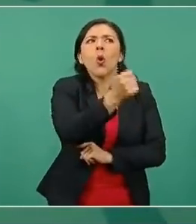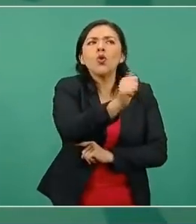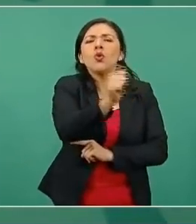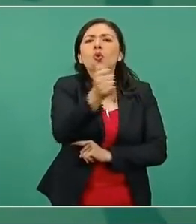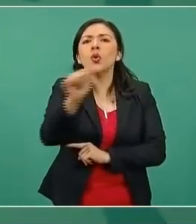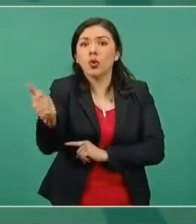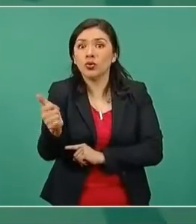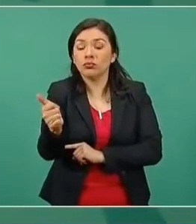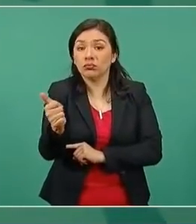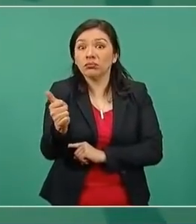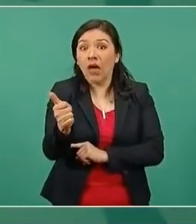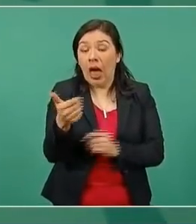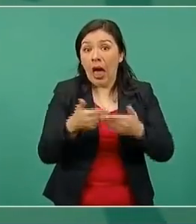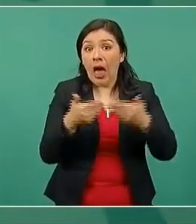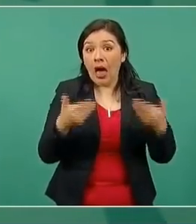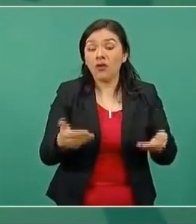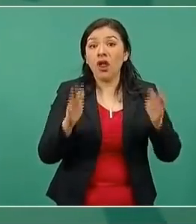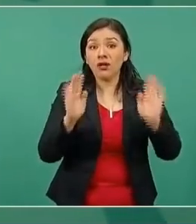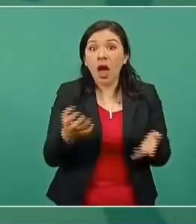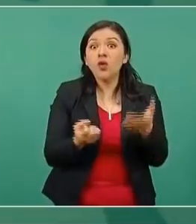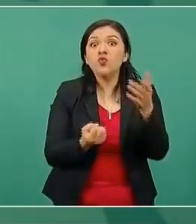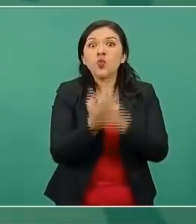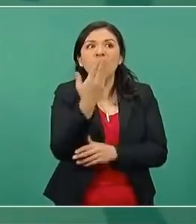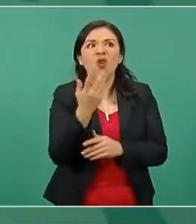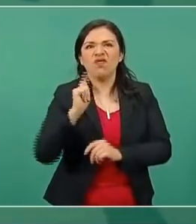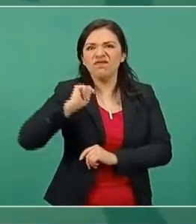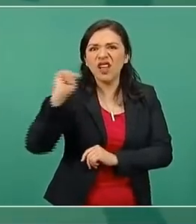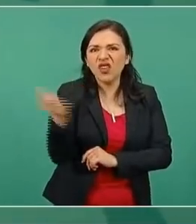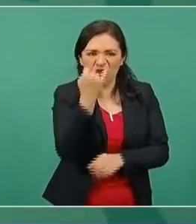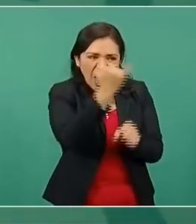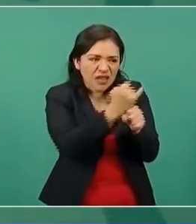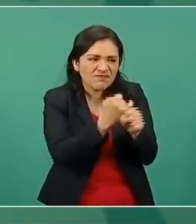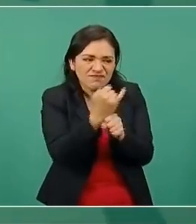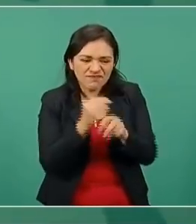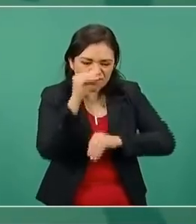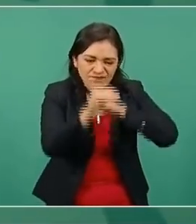que se han venido desarrollando, ¿no?